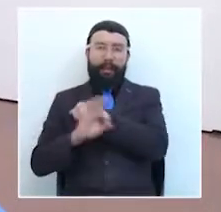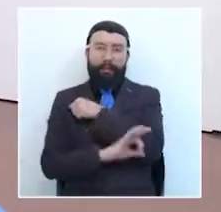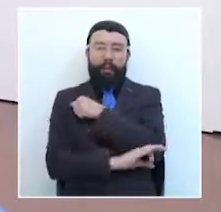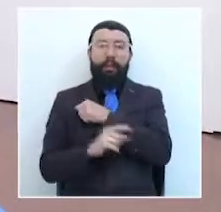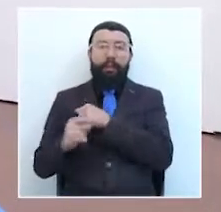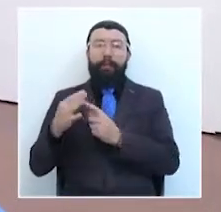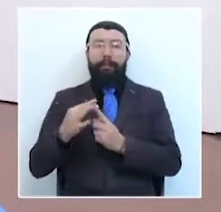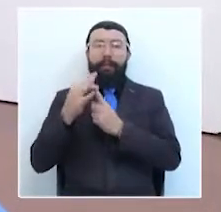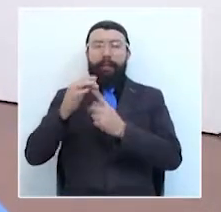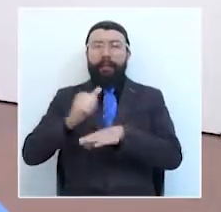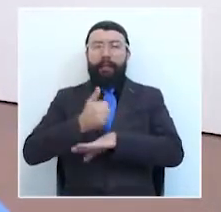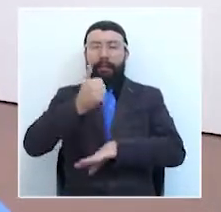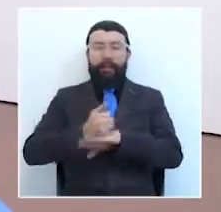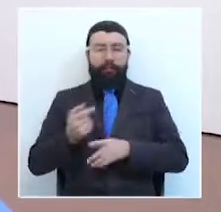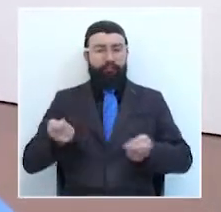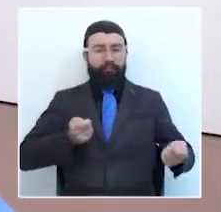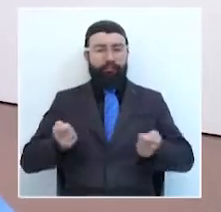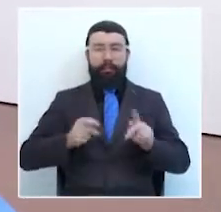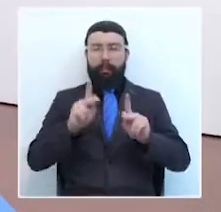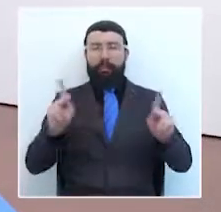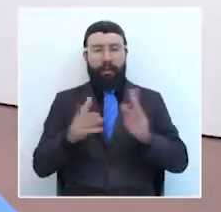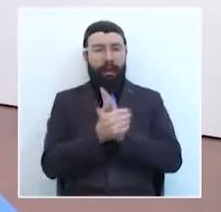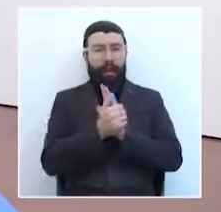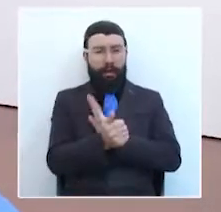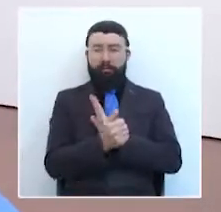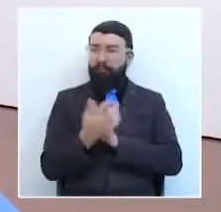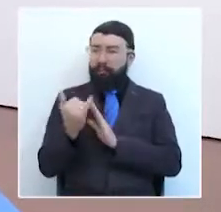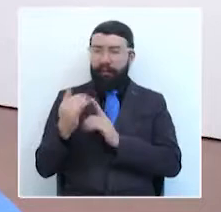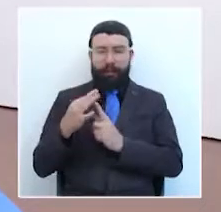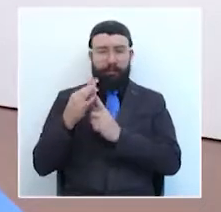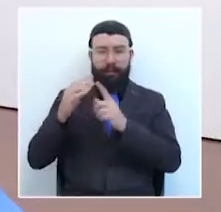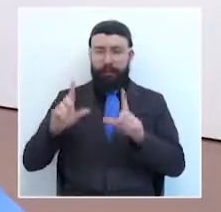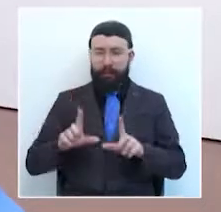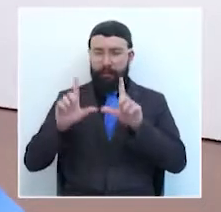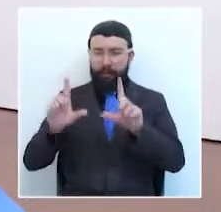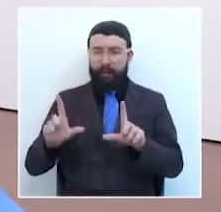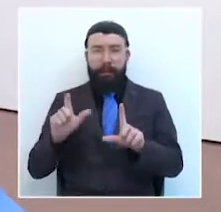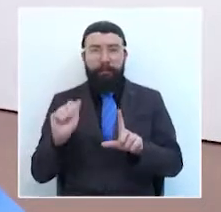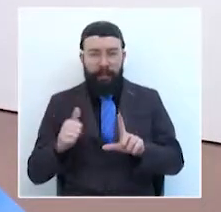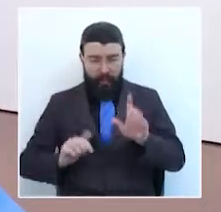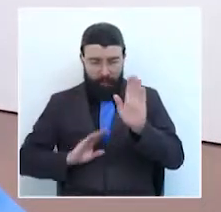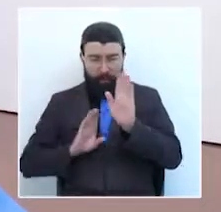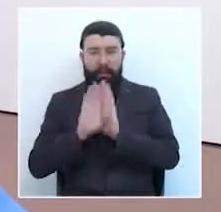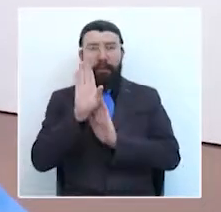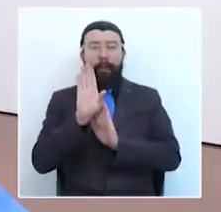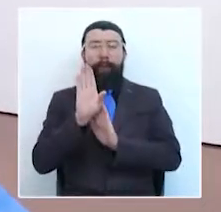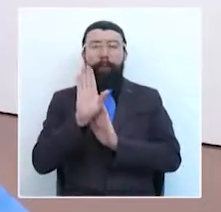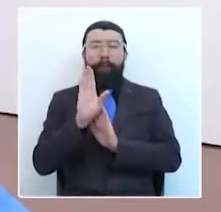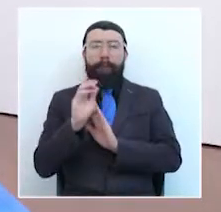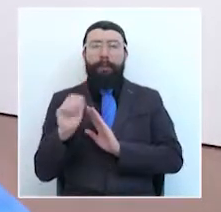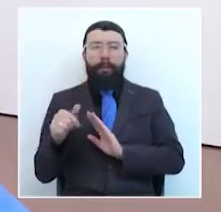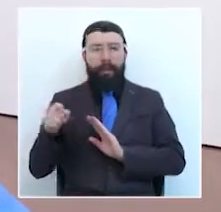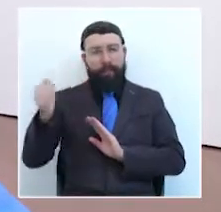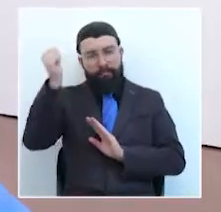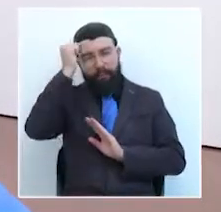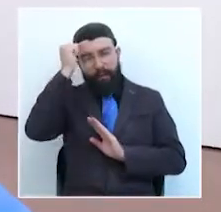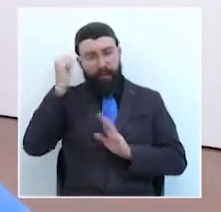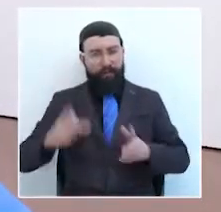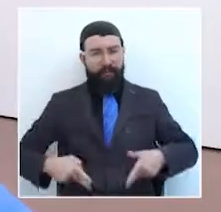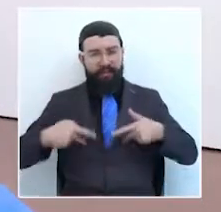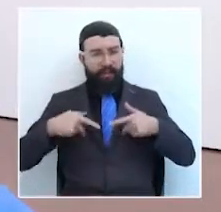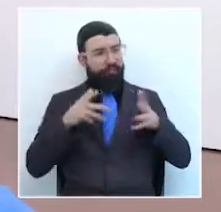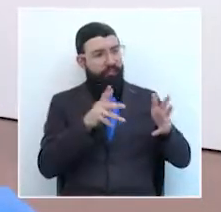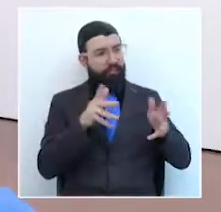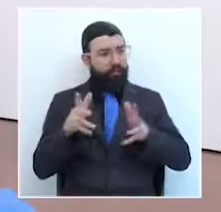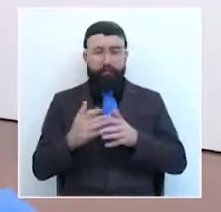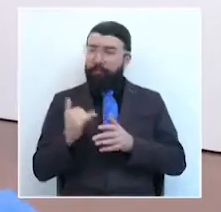gerencia de talento humano certificada en mindfulness es coach de vida consultora estrategia